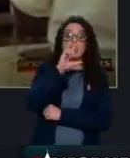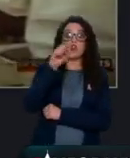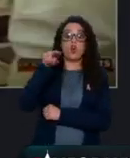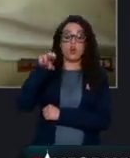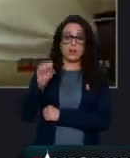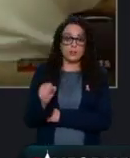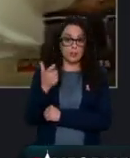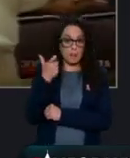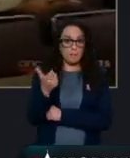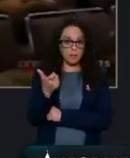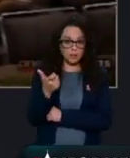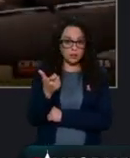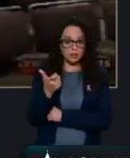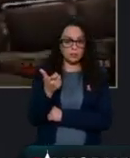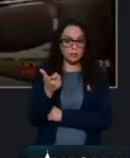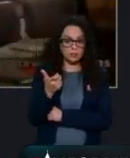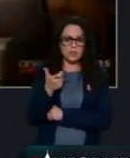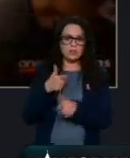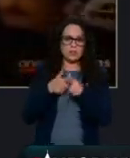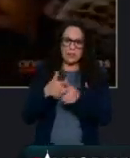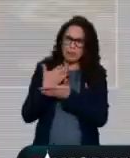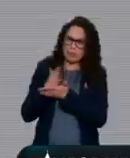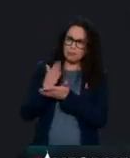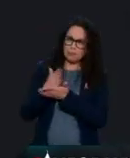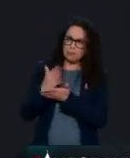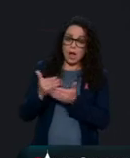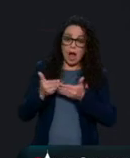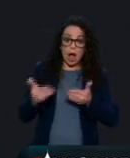últimas décadas, la deuda ha aumentado